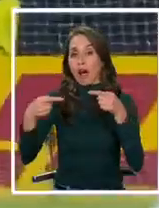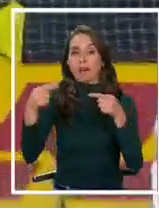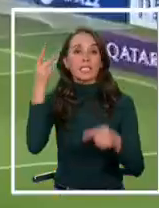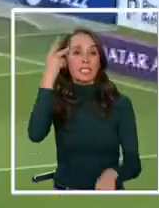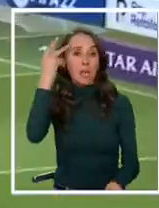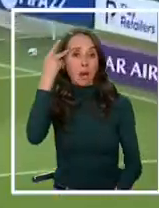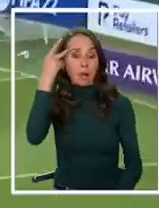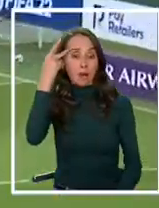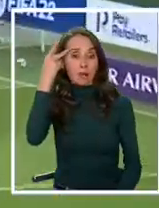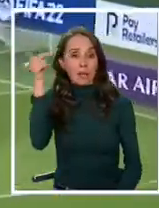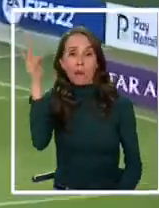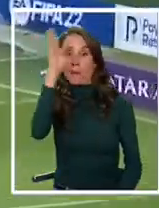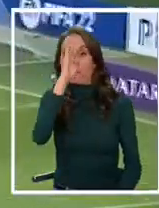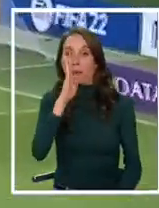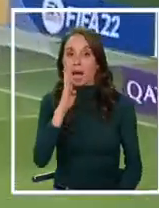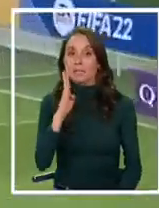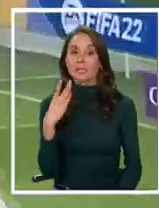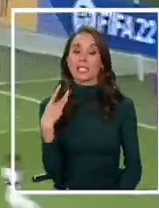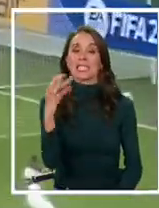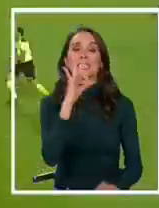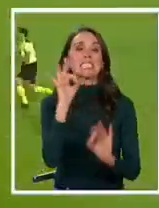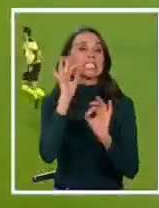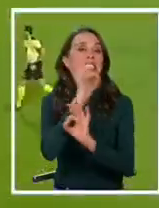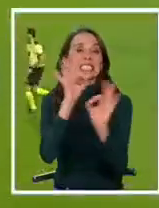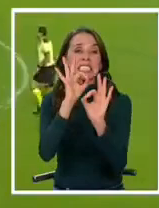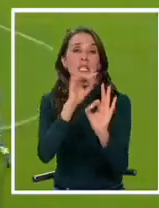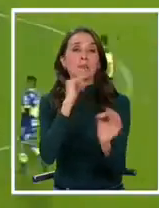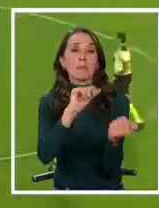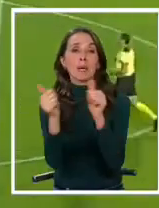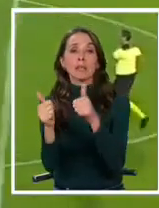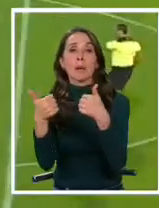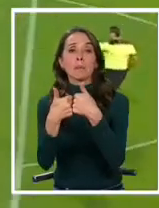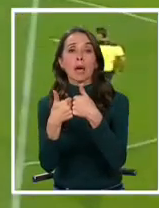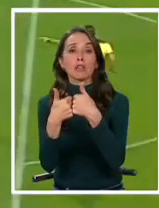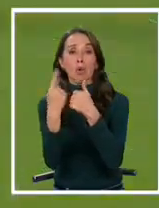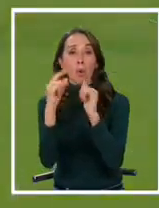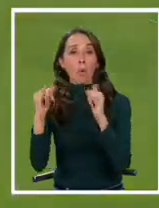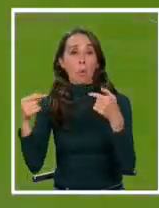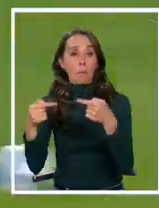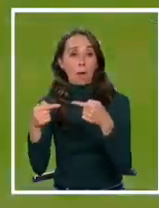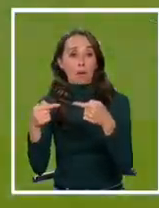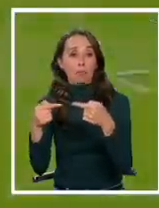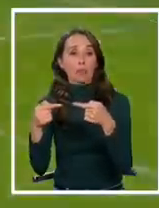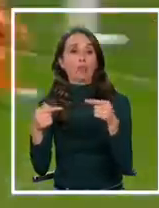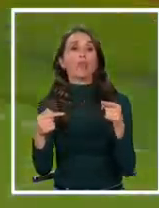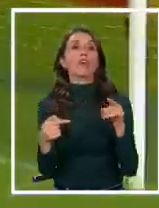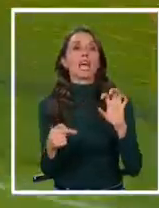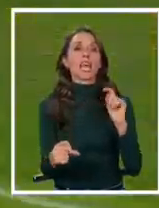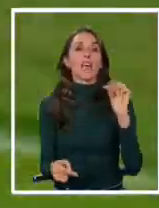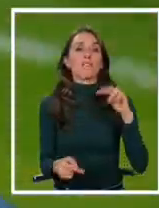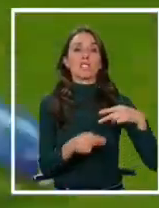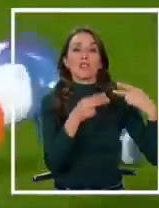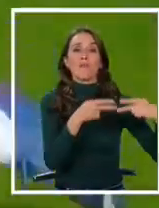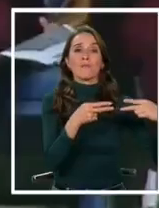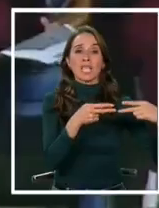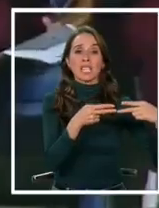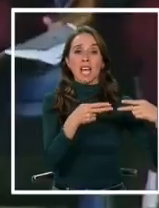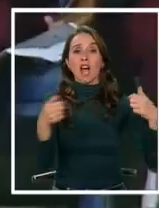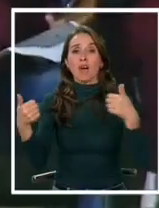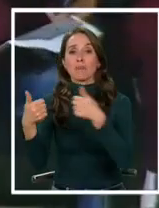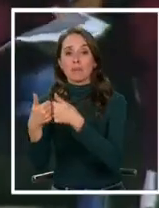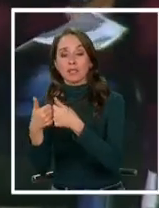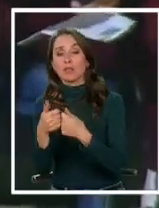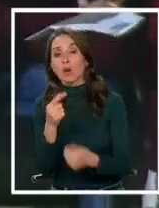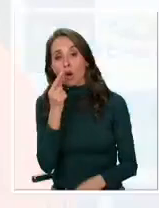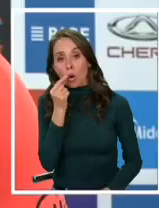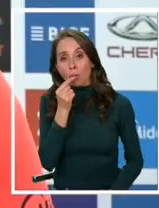Paulo el cuadro brasileño clasificó invicto en su grupo en donde solo empató un partido precisamente ante un chileno everton de viña del mar vamos